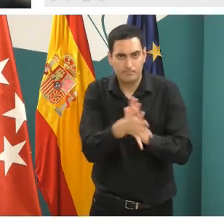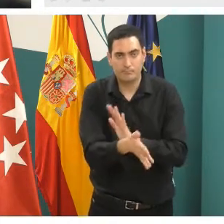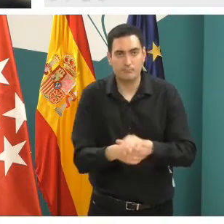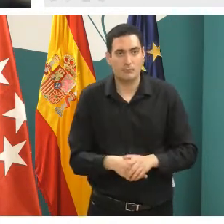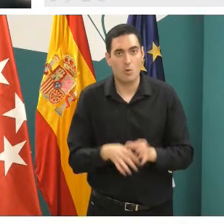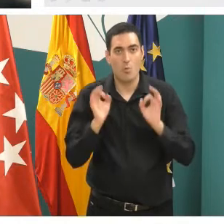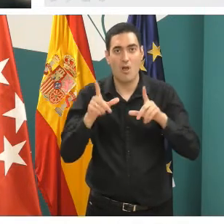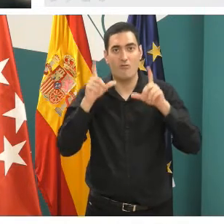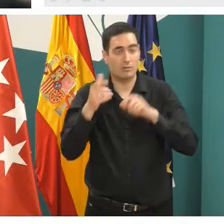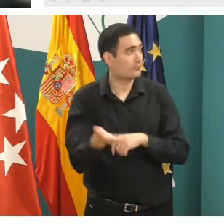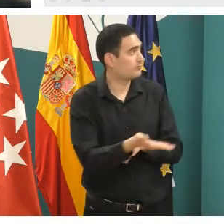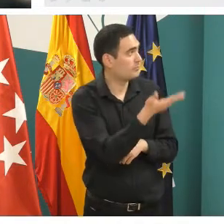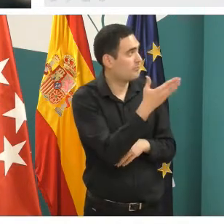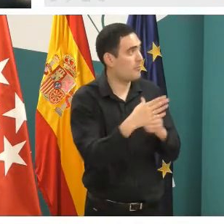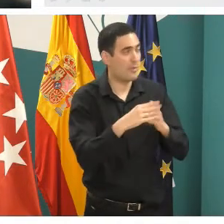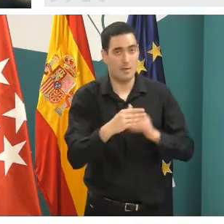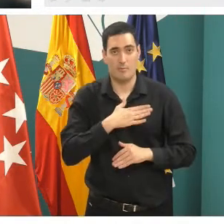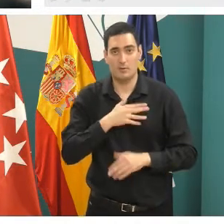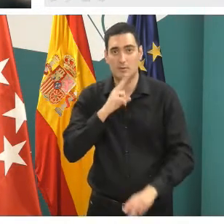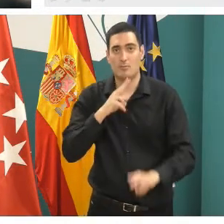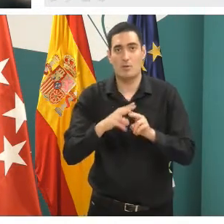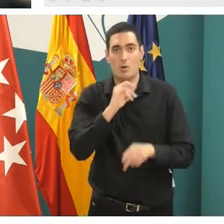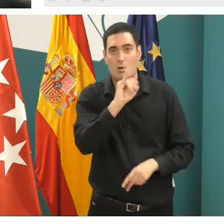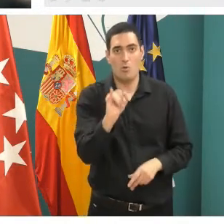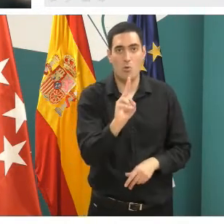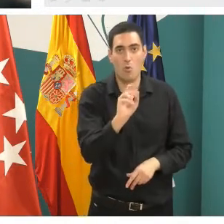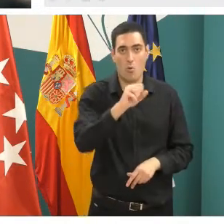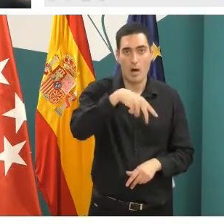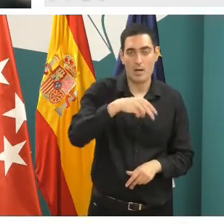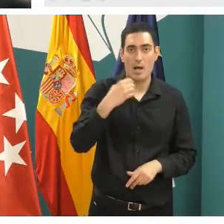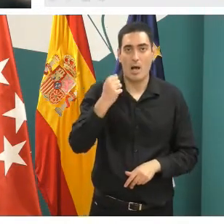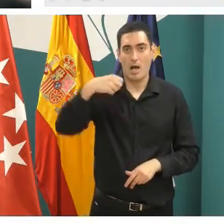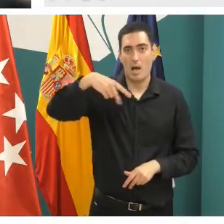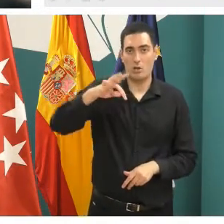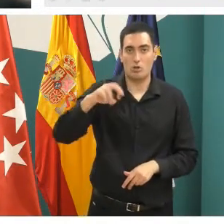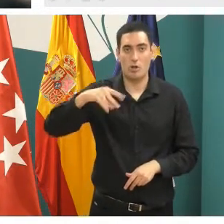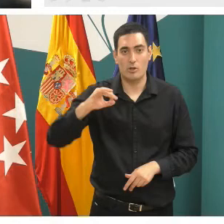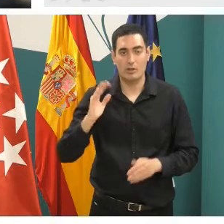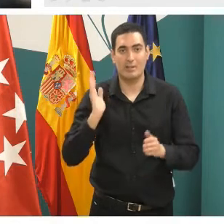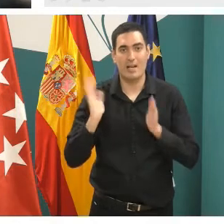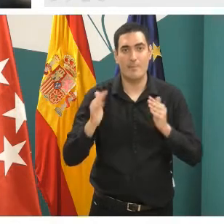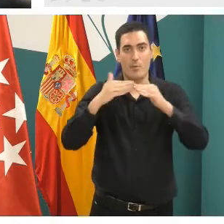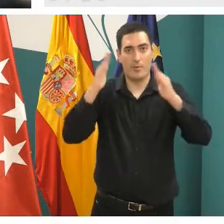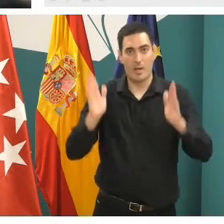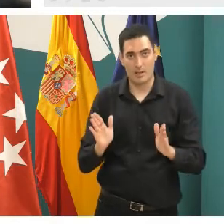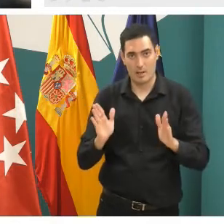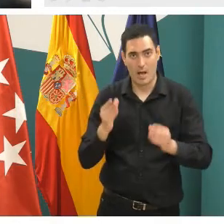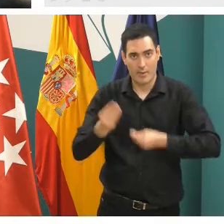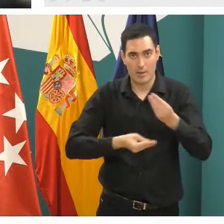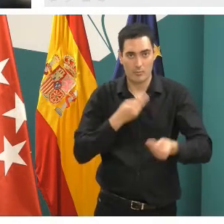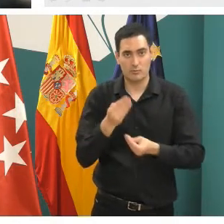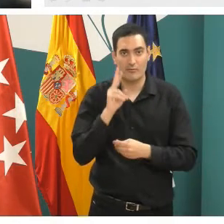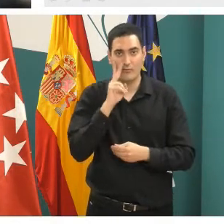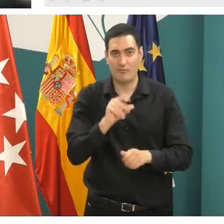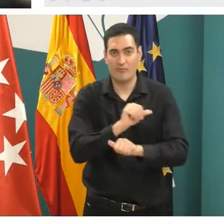de la foto, que es un querido paciente, Juan Antonio, con el que hacíamos terapia domiciliaria de una manera, como veréis,